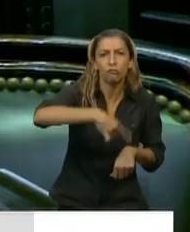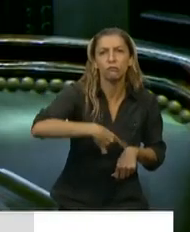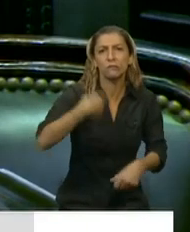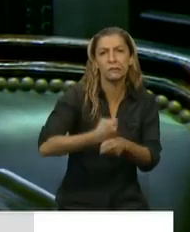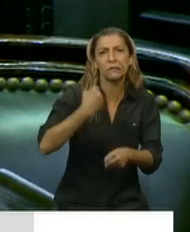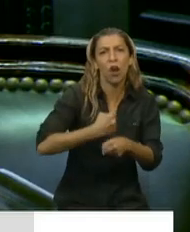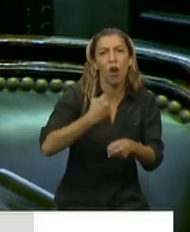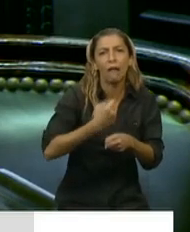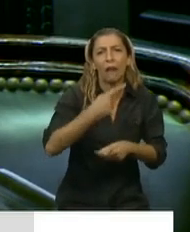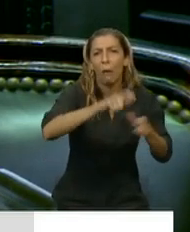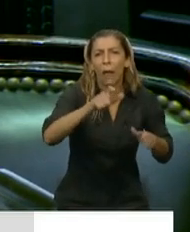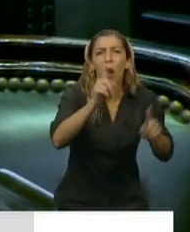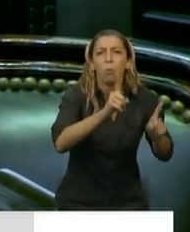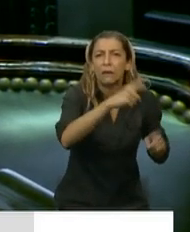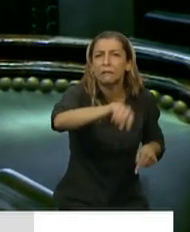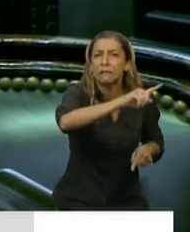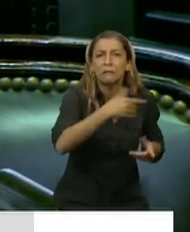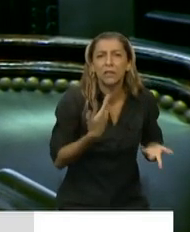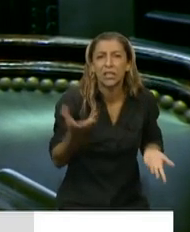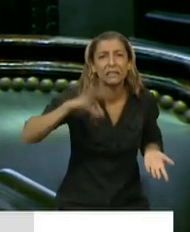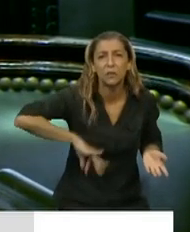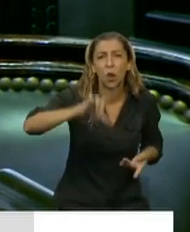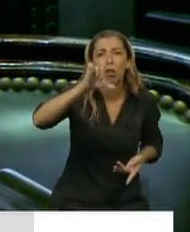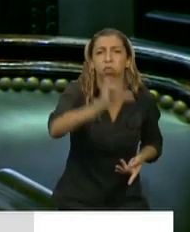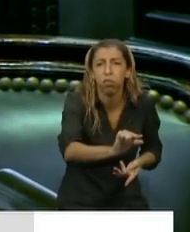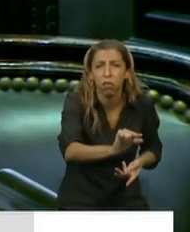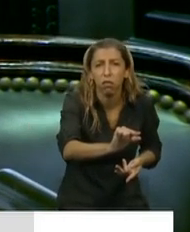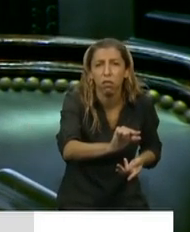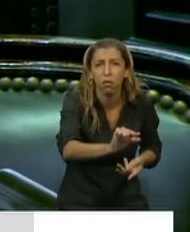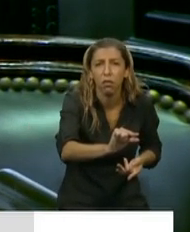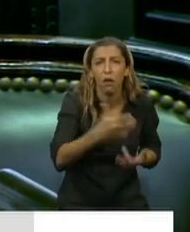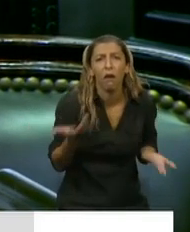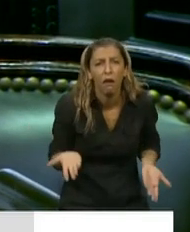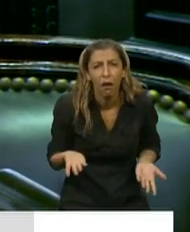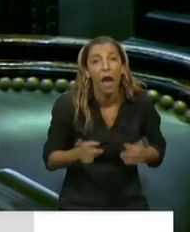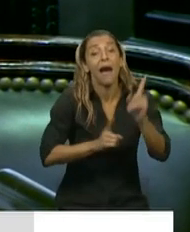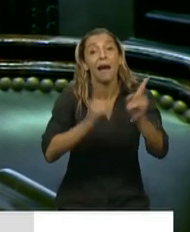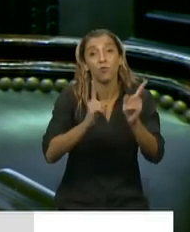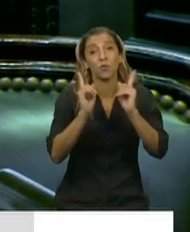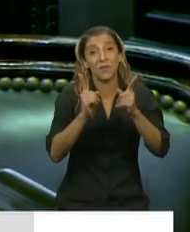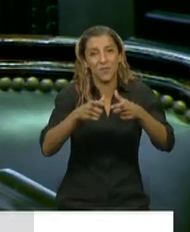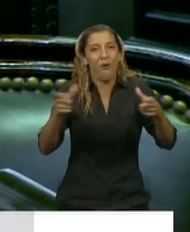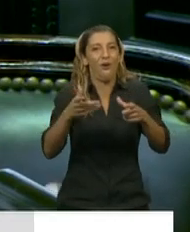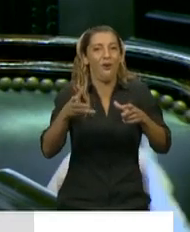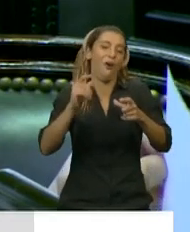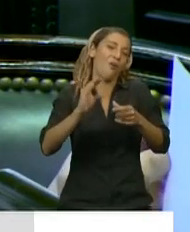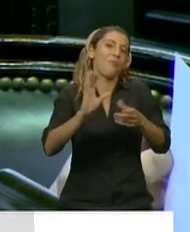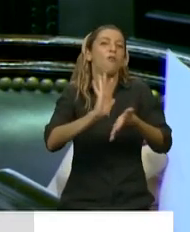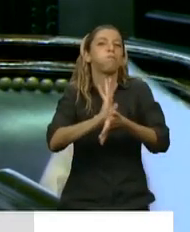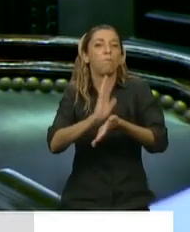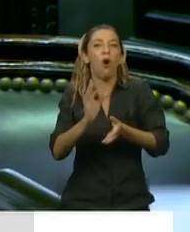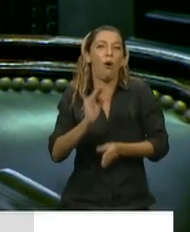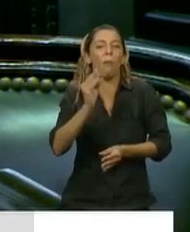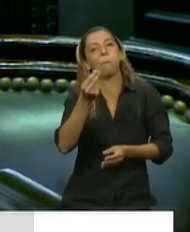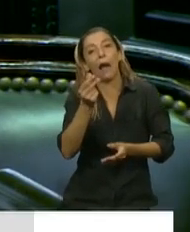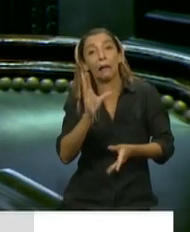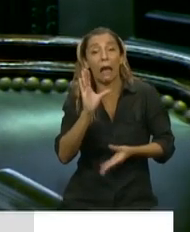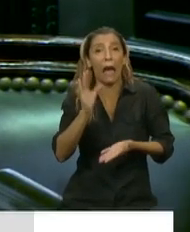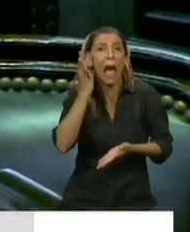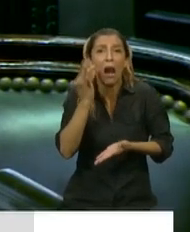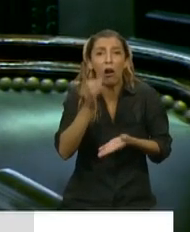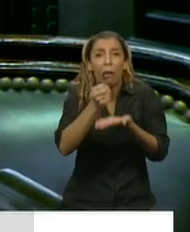que se quedaron sin laburo y que están buscando y que no van a conseguir porque no hay trabajo. Entonces, los trabajadores esenciales, muchos de